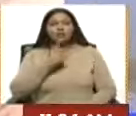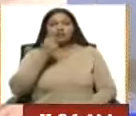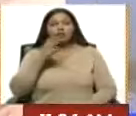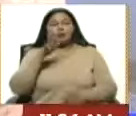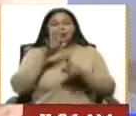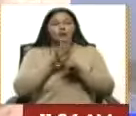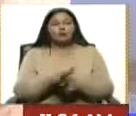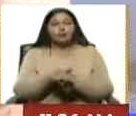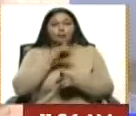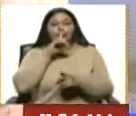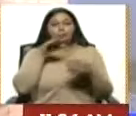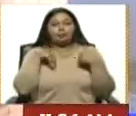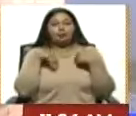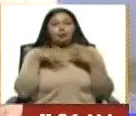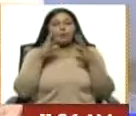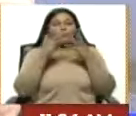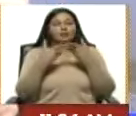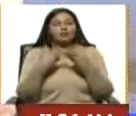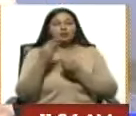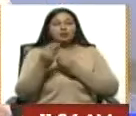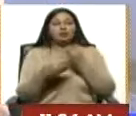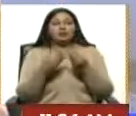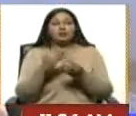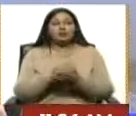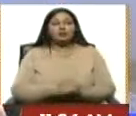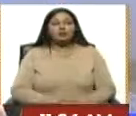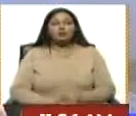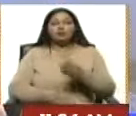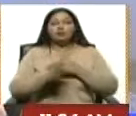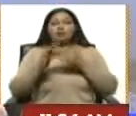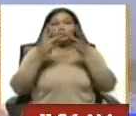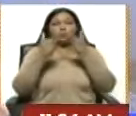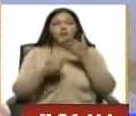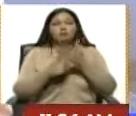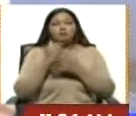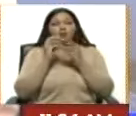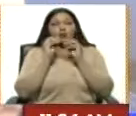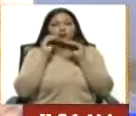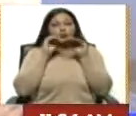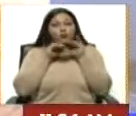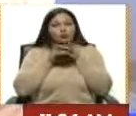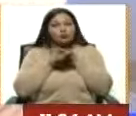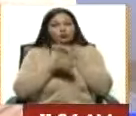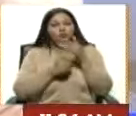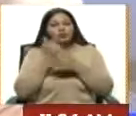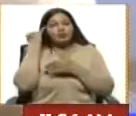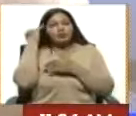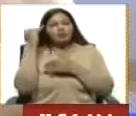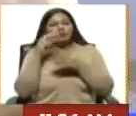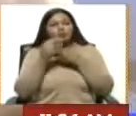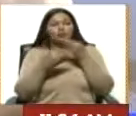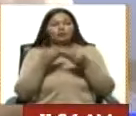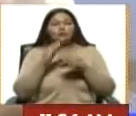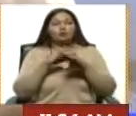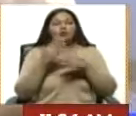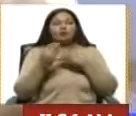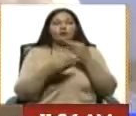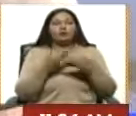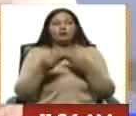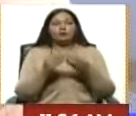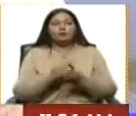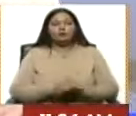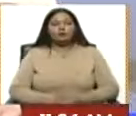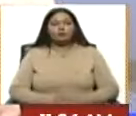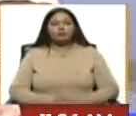censura, que era a través de un empresario, ahora sigue siendo a través de un empresario, pero es mucho más sutil y mucho más inteligente, porque lo hacen a través de